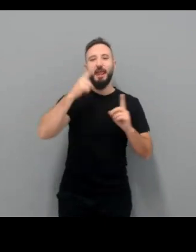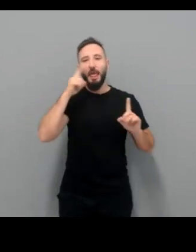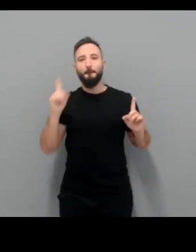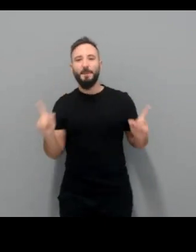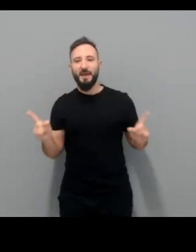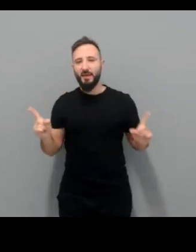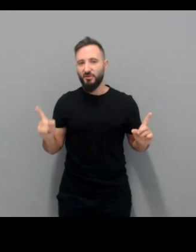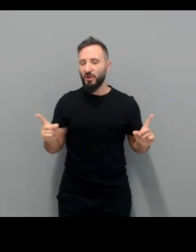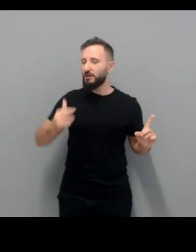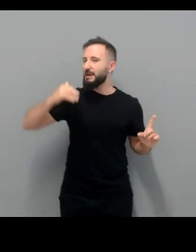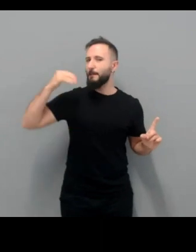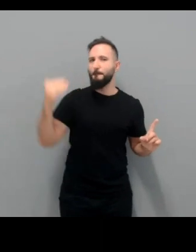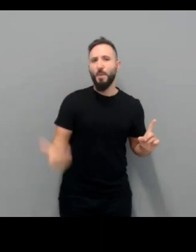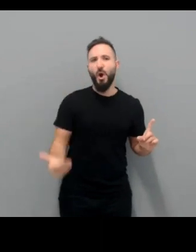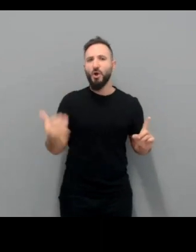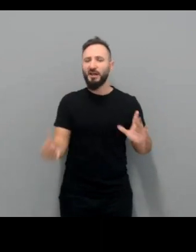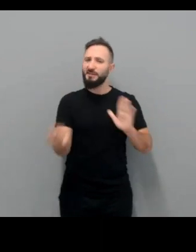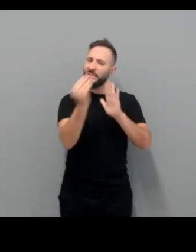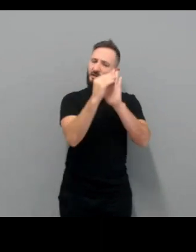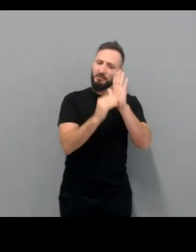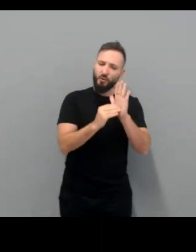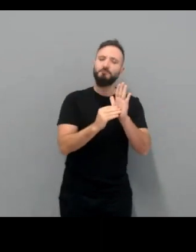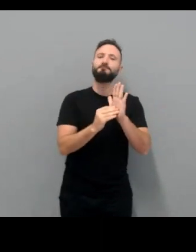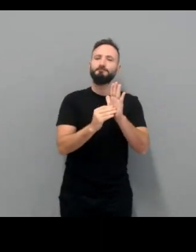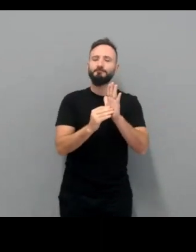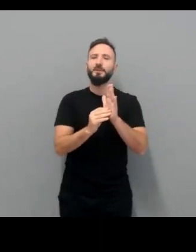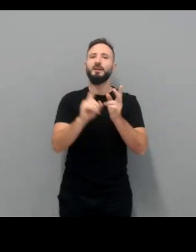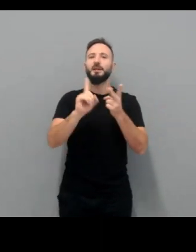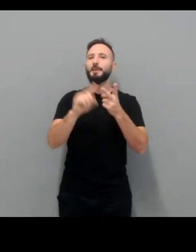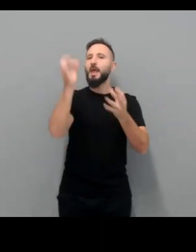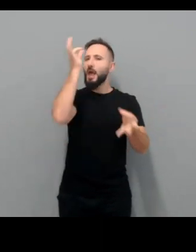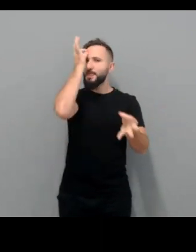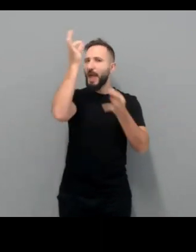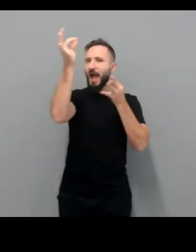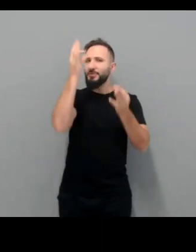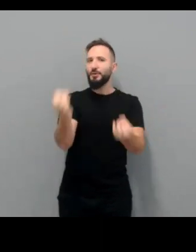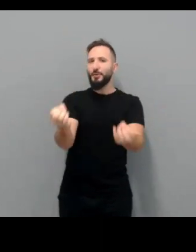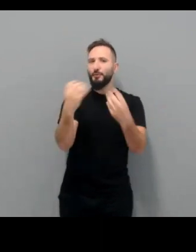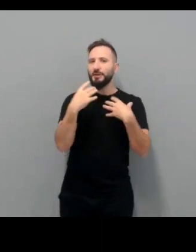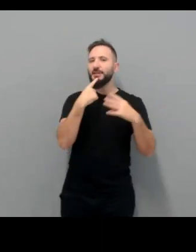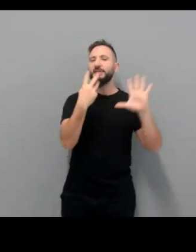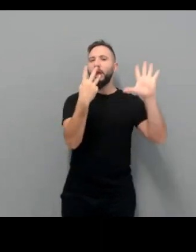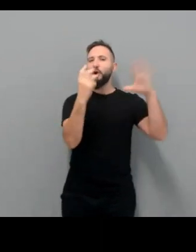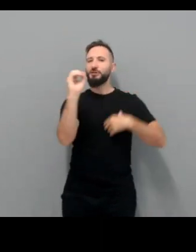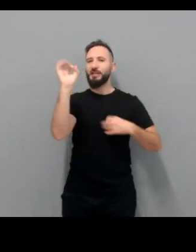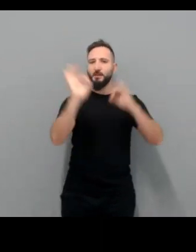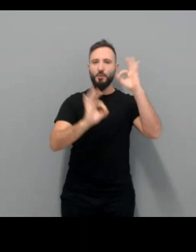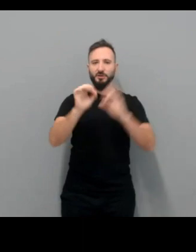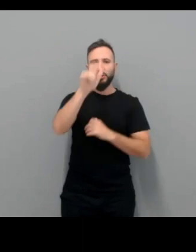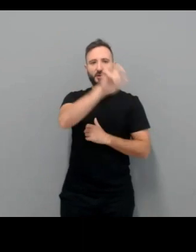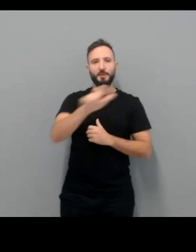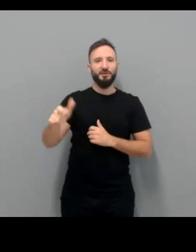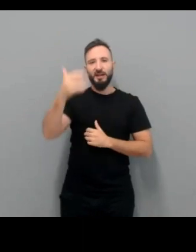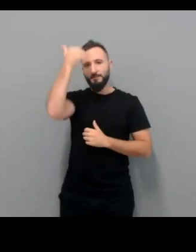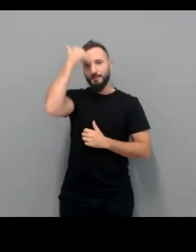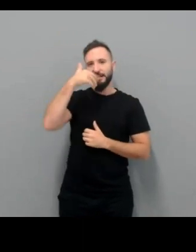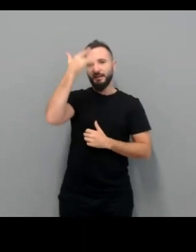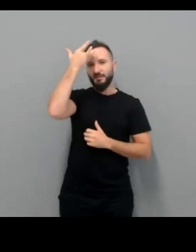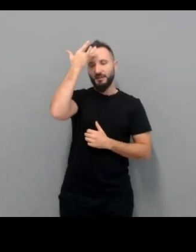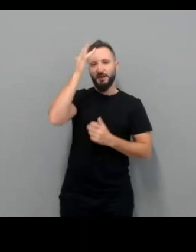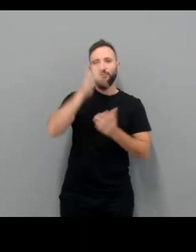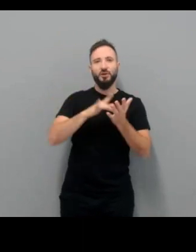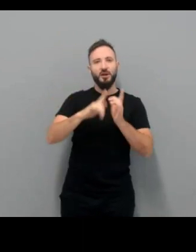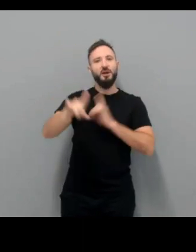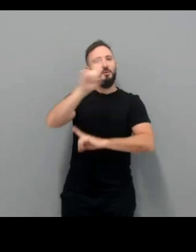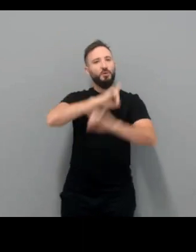creo que es súper importante. El dato que has dado de que el 80% de las personas con parálisis cerebral presentan alteraciones a